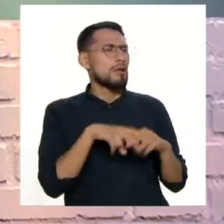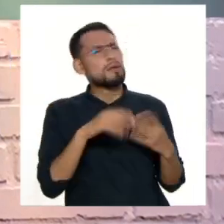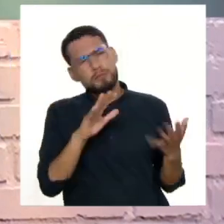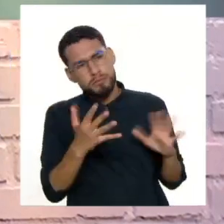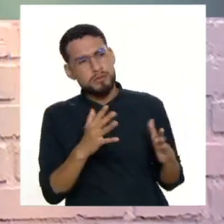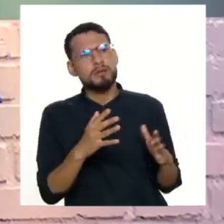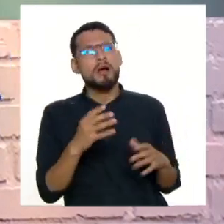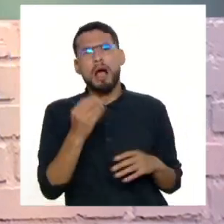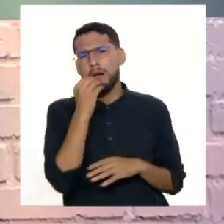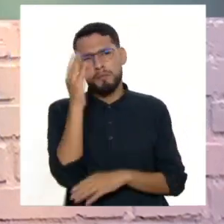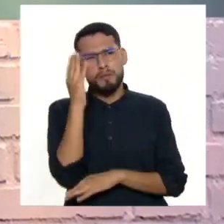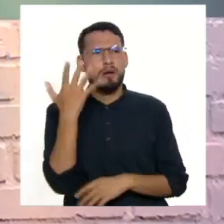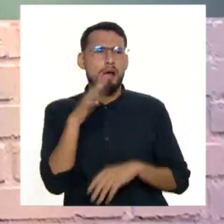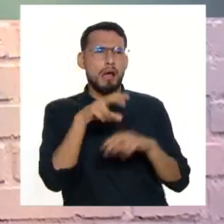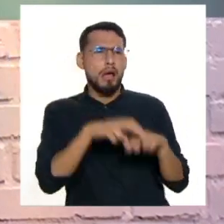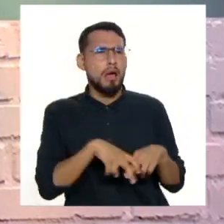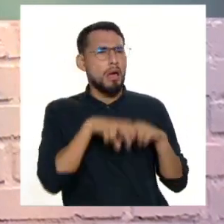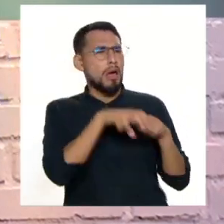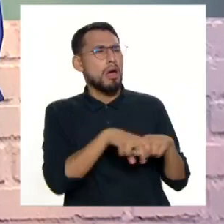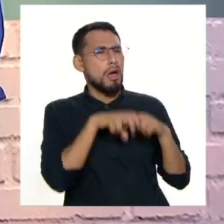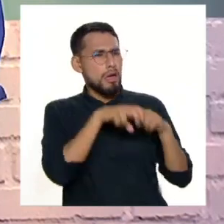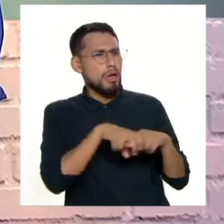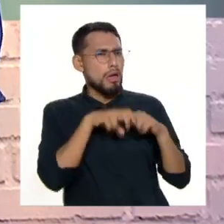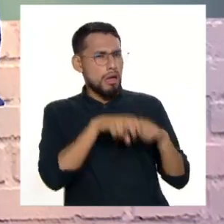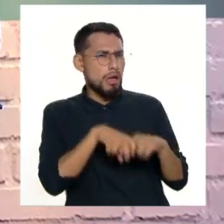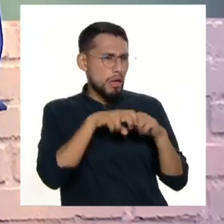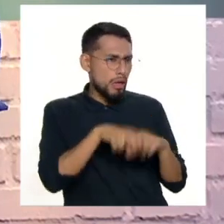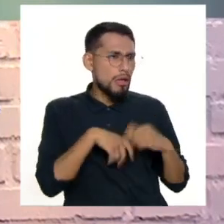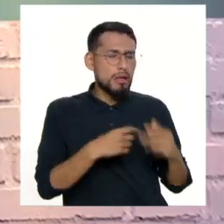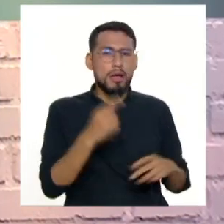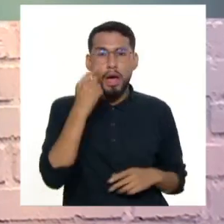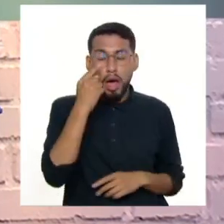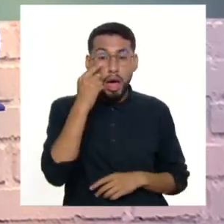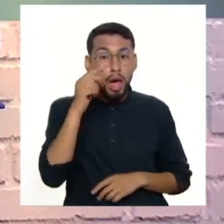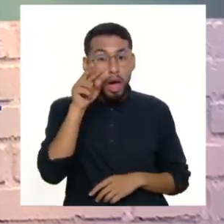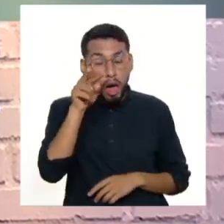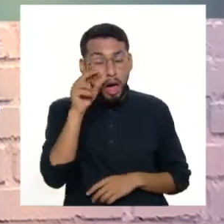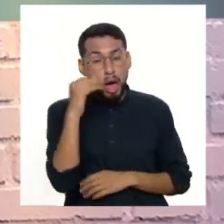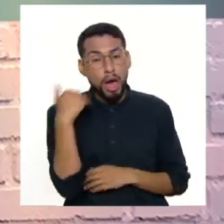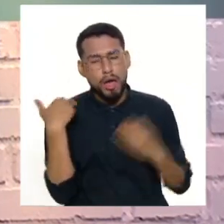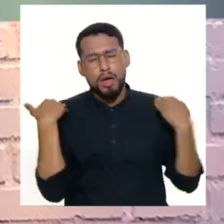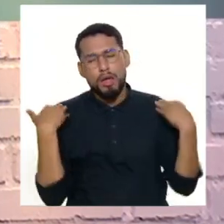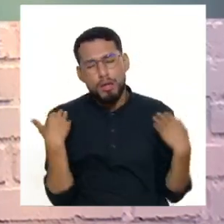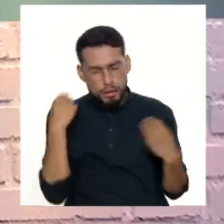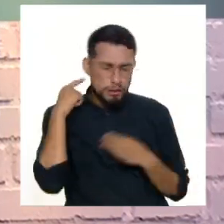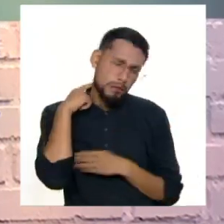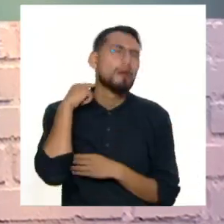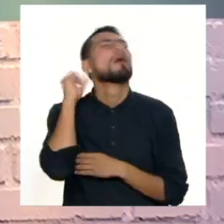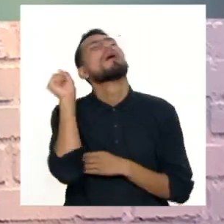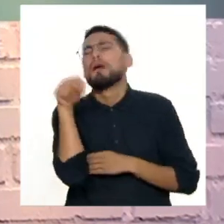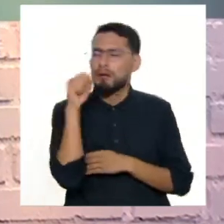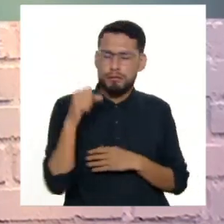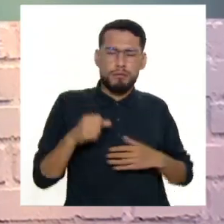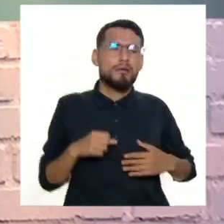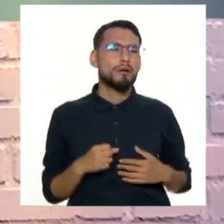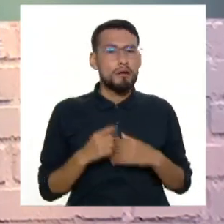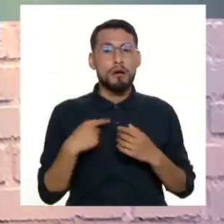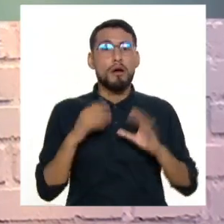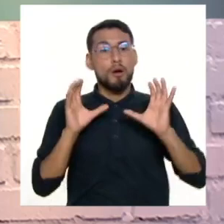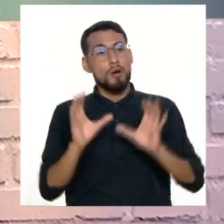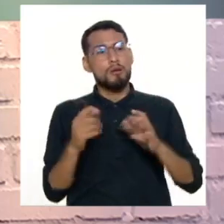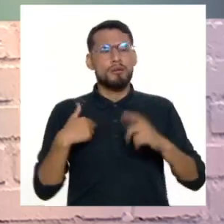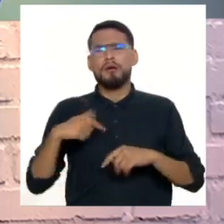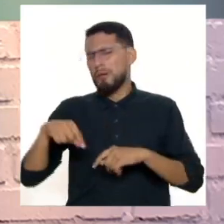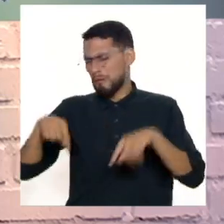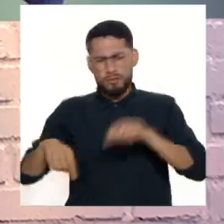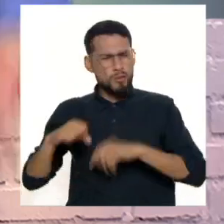hasta el corte de almuerzo están sentadas en la computadora, ¿no? También se cansa la vista, los hombros, el cuello, la columna, el pompis también, las